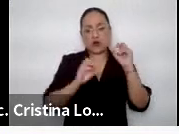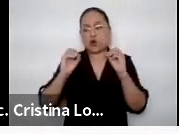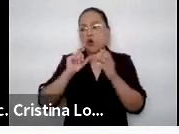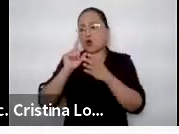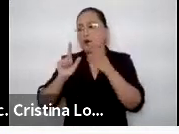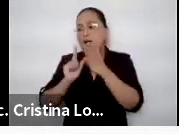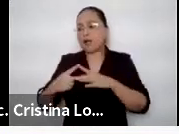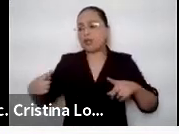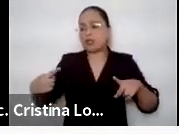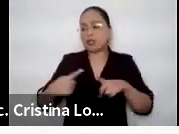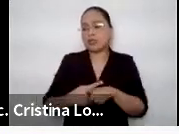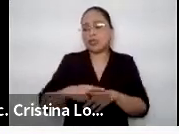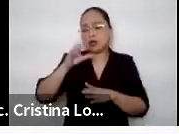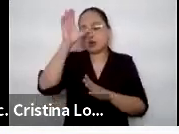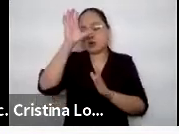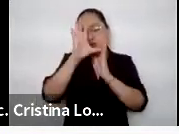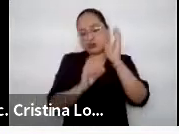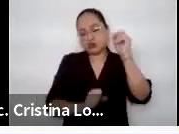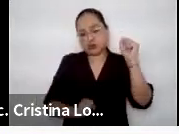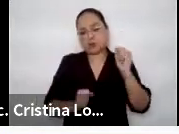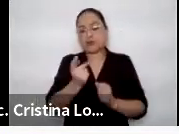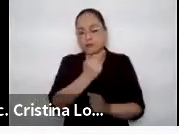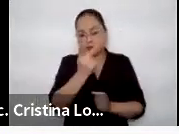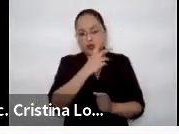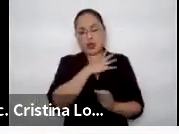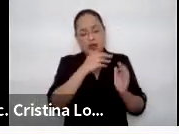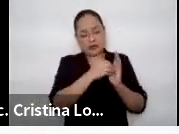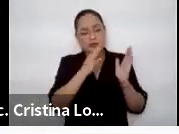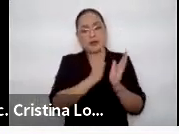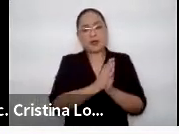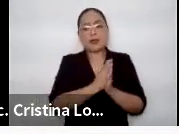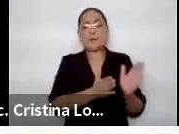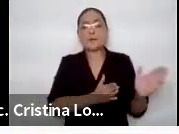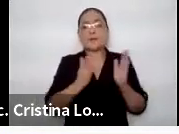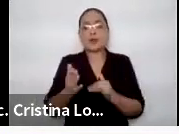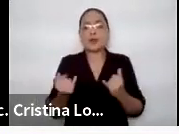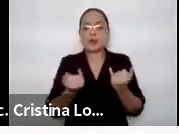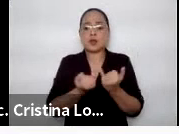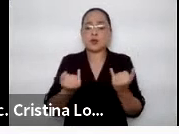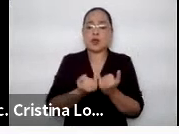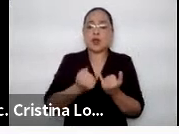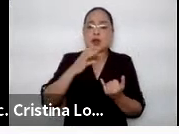También tenemos un índice de la normatividad, ¿sí?,